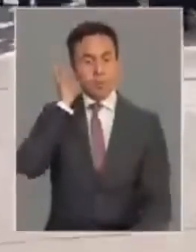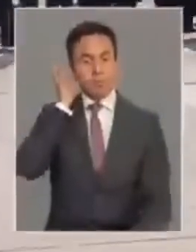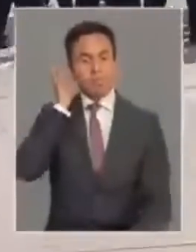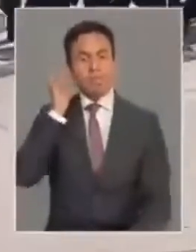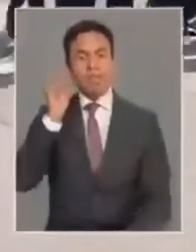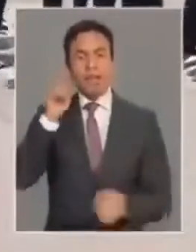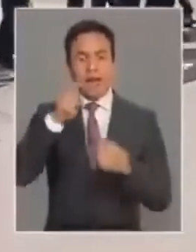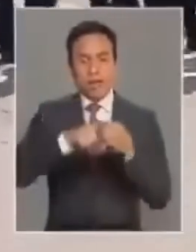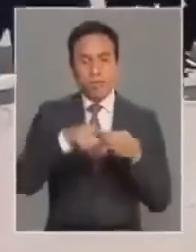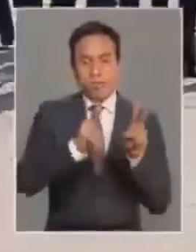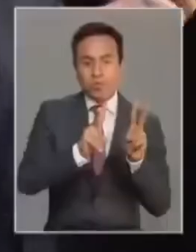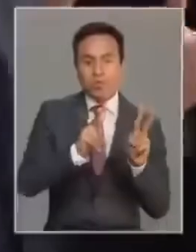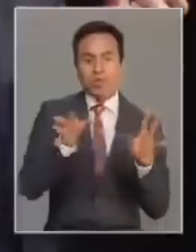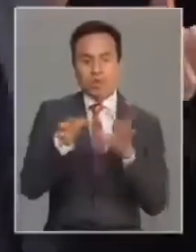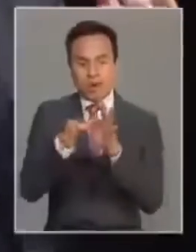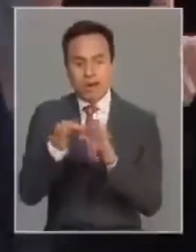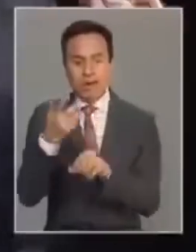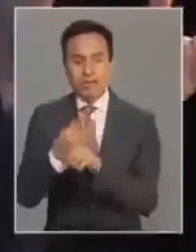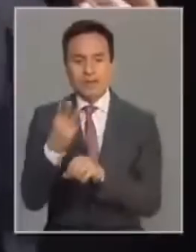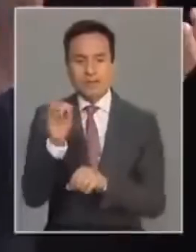cada cupo disponible.